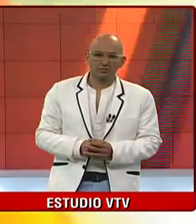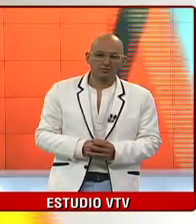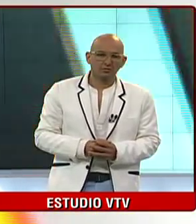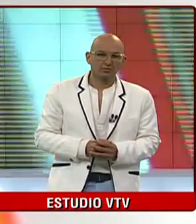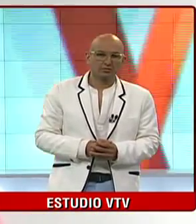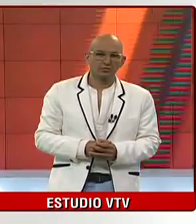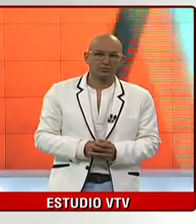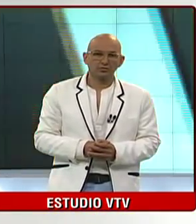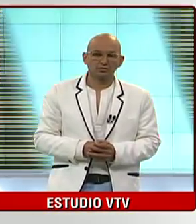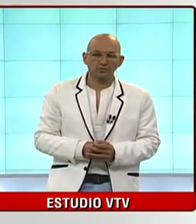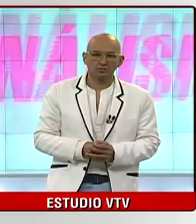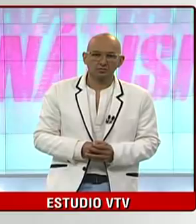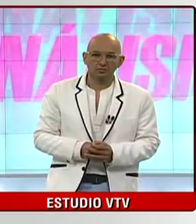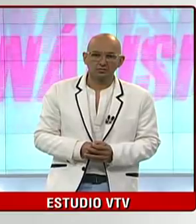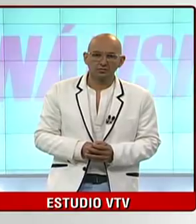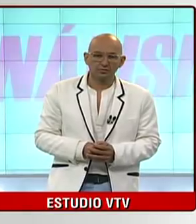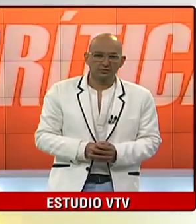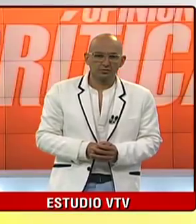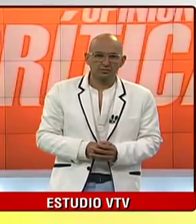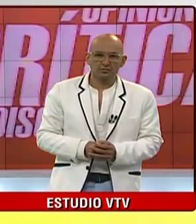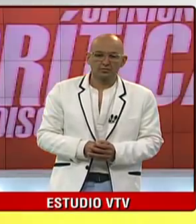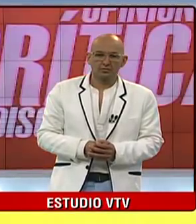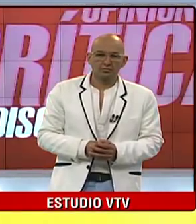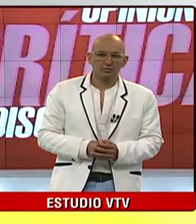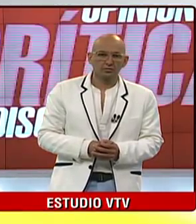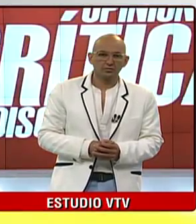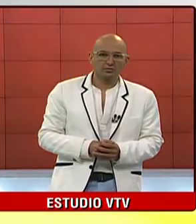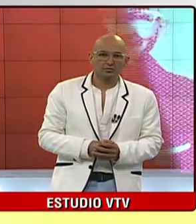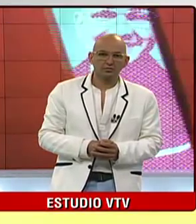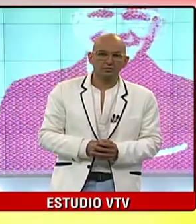Y además, lo digo, Miguel Ángel,